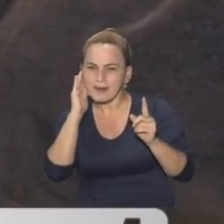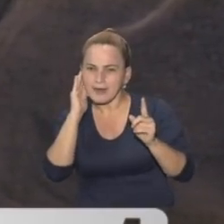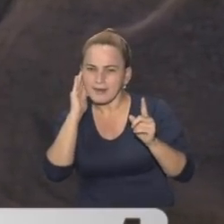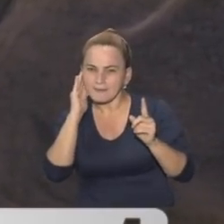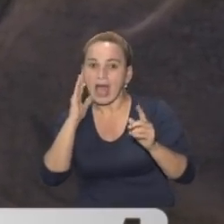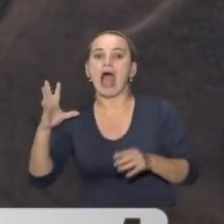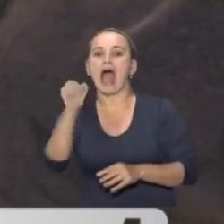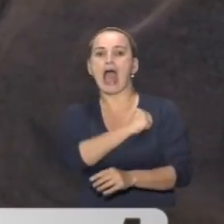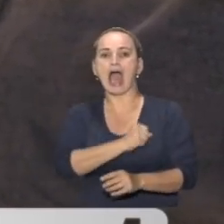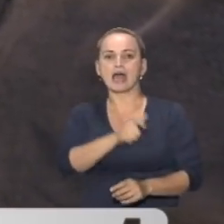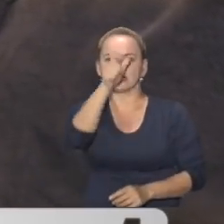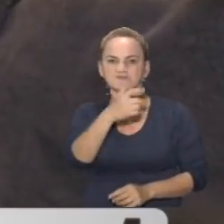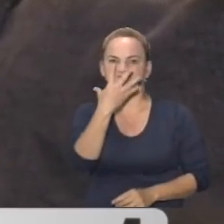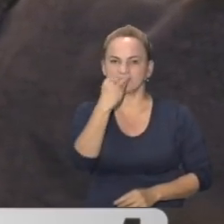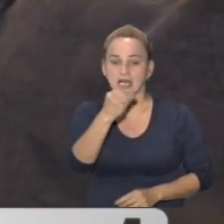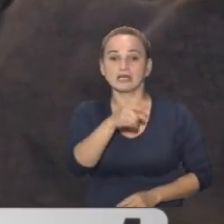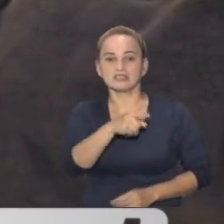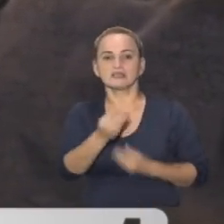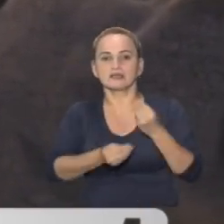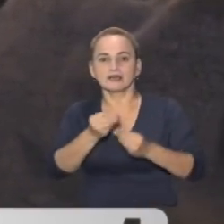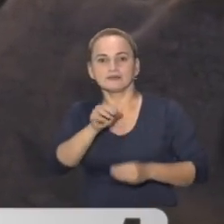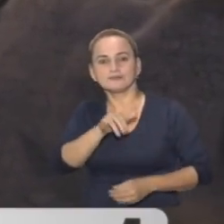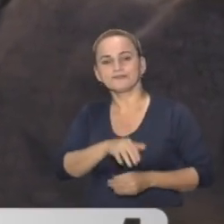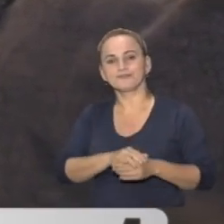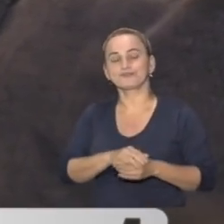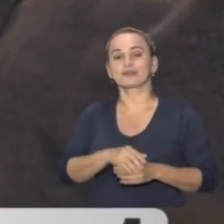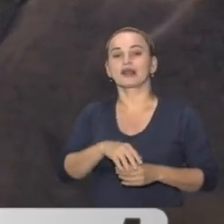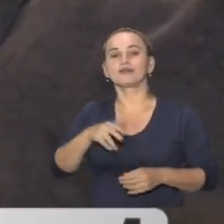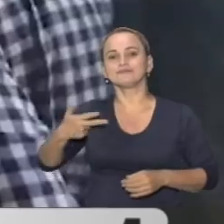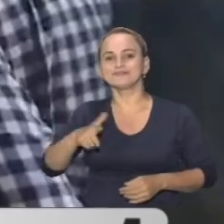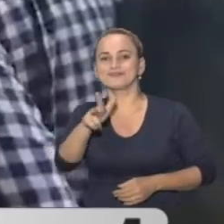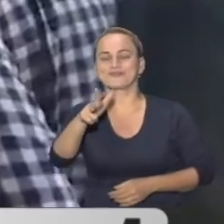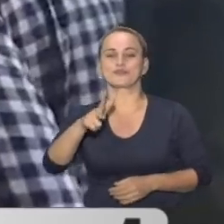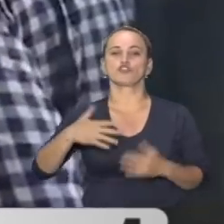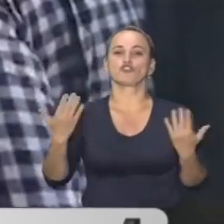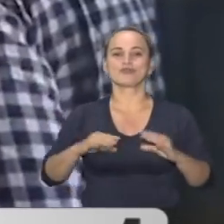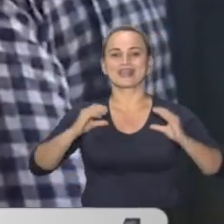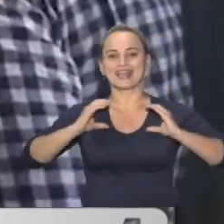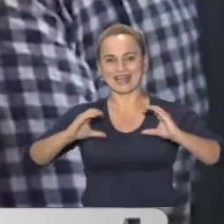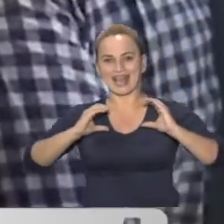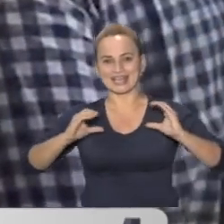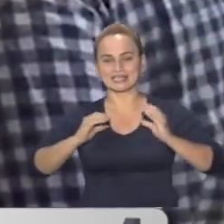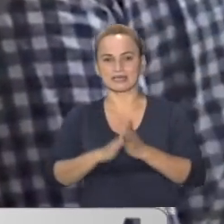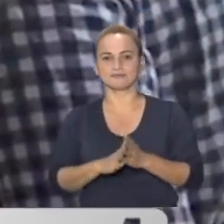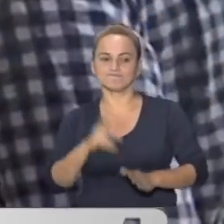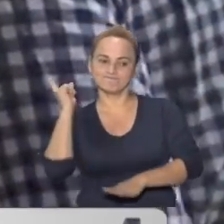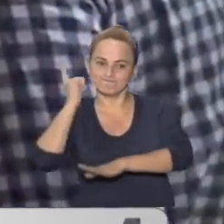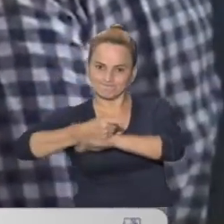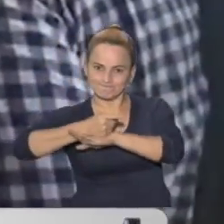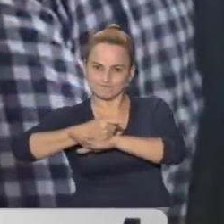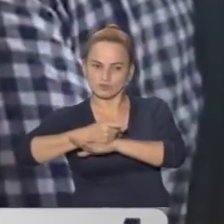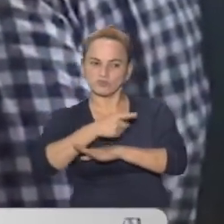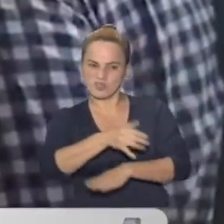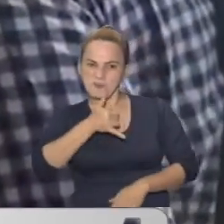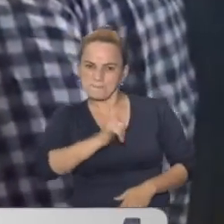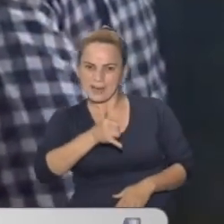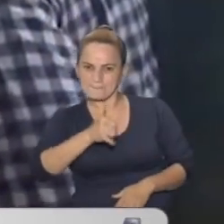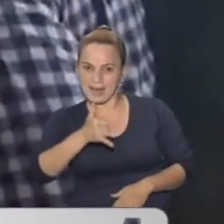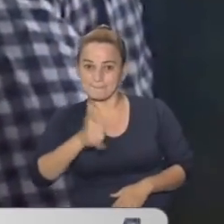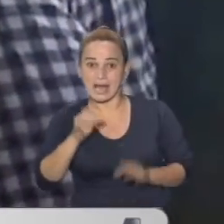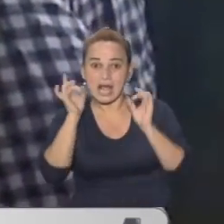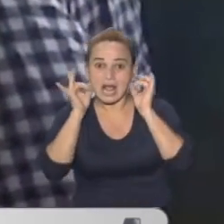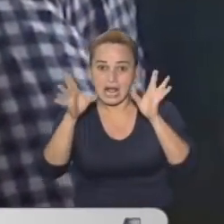al presunto abusador cuando se disponía a viajar hacia Florencia, Caquetá. Un fiscal lo imputó por delitos de acceso carnal violento